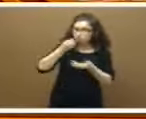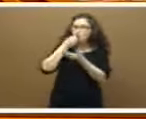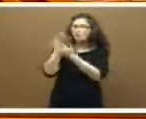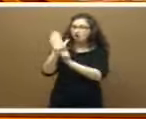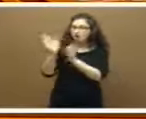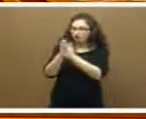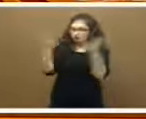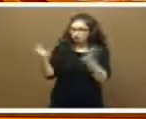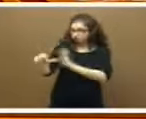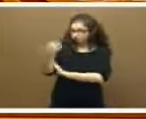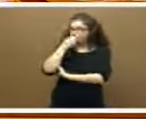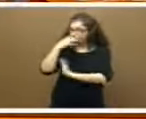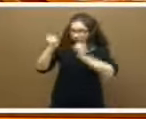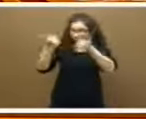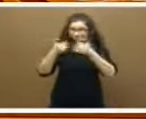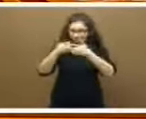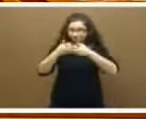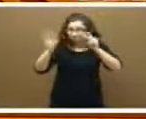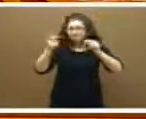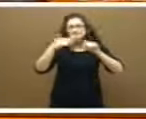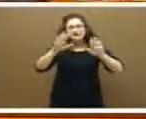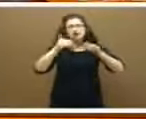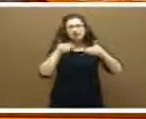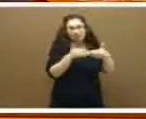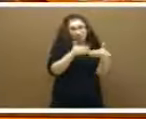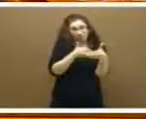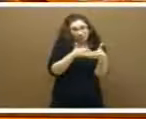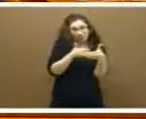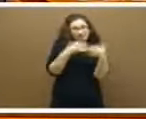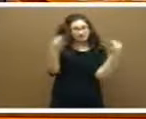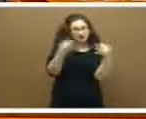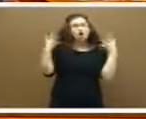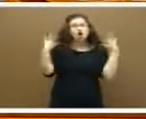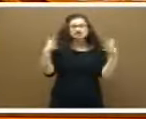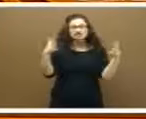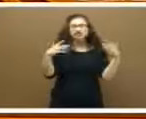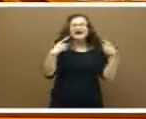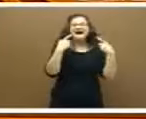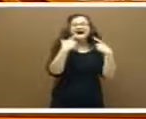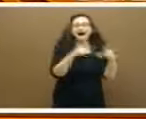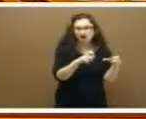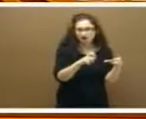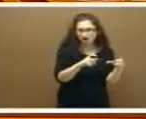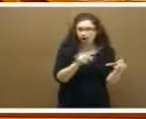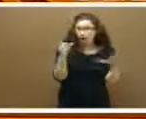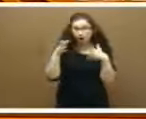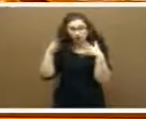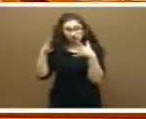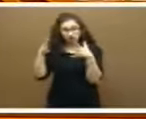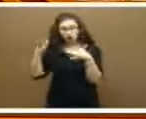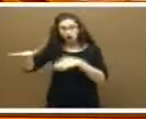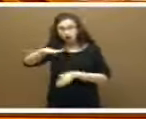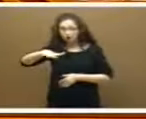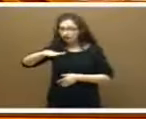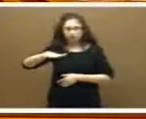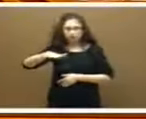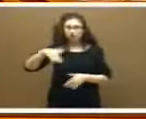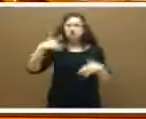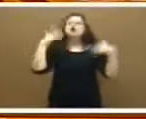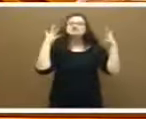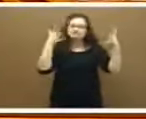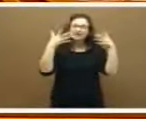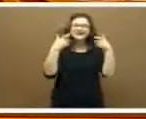de impulso y que empiecen a funcionar, pero el horizonte inmediato tenía que ser la creación de los consejos de área, que son los que pueden dar una visión completa con el mapa, el hospital